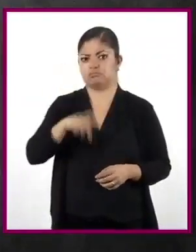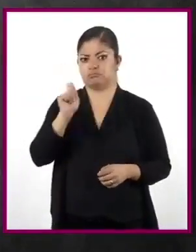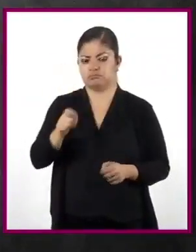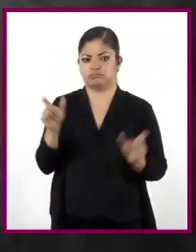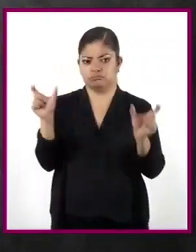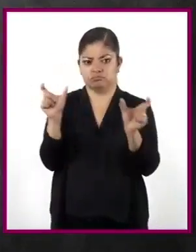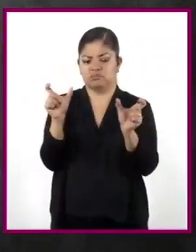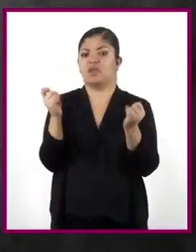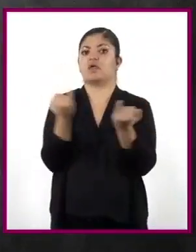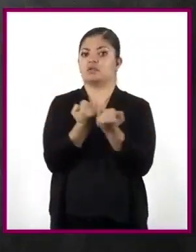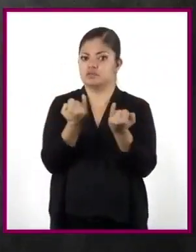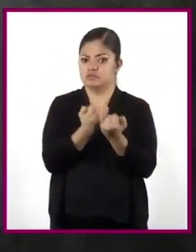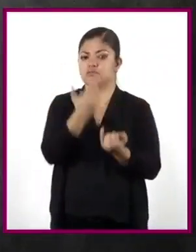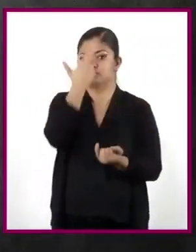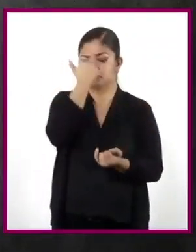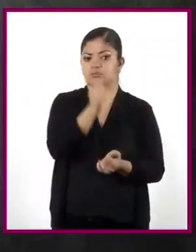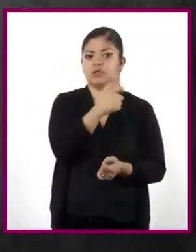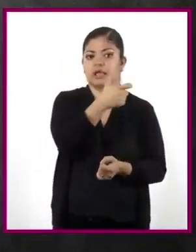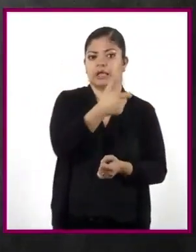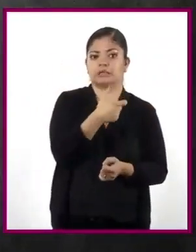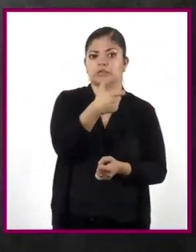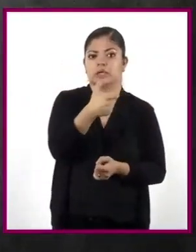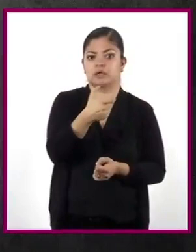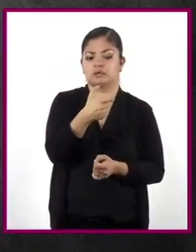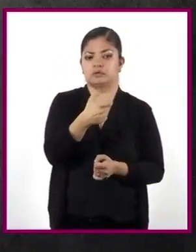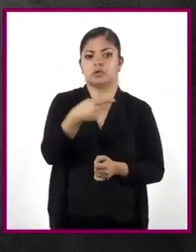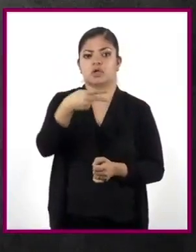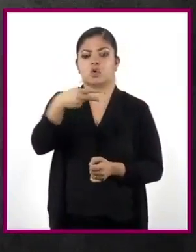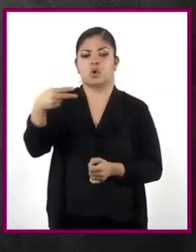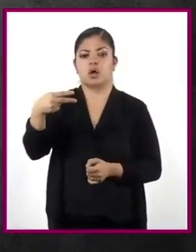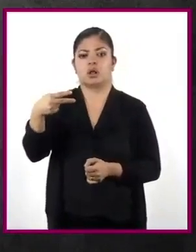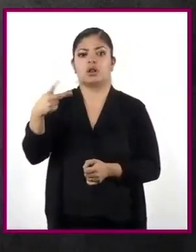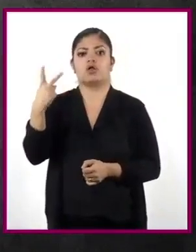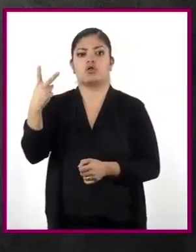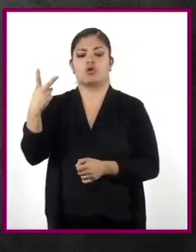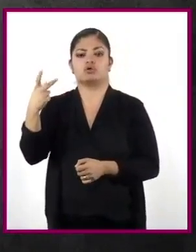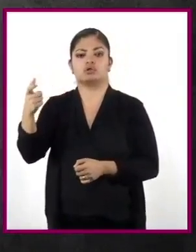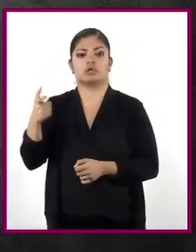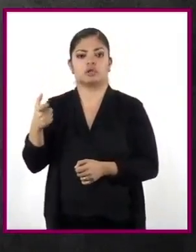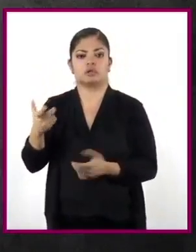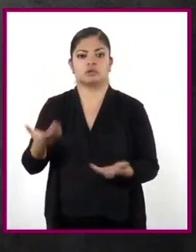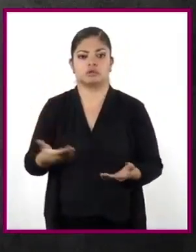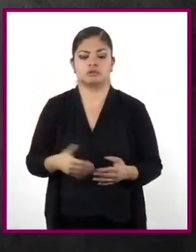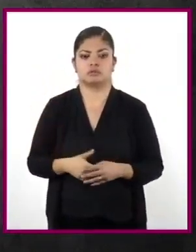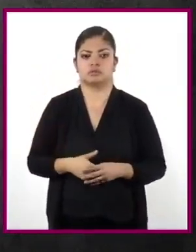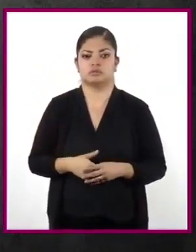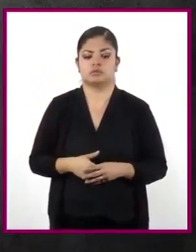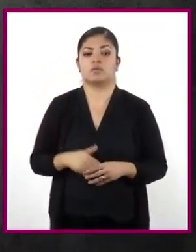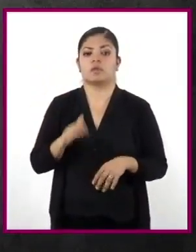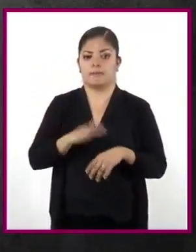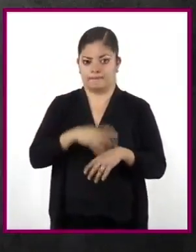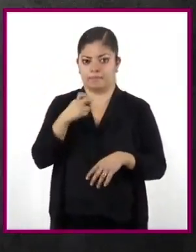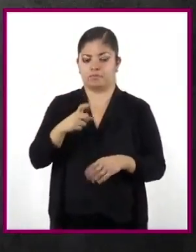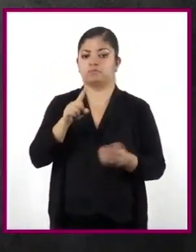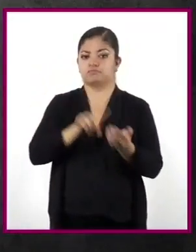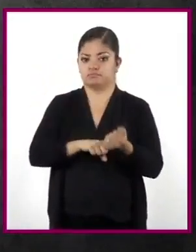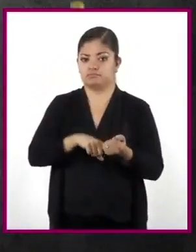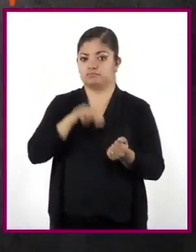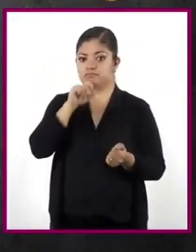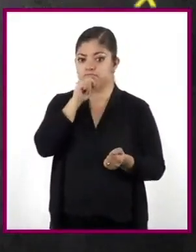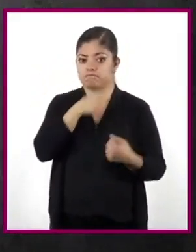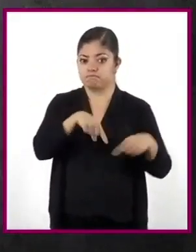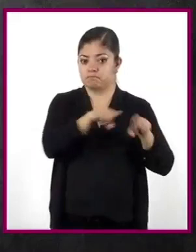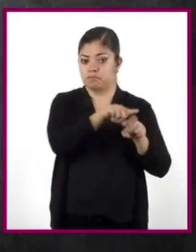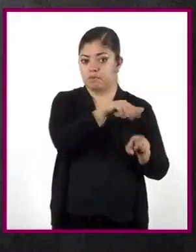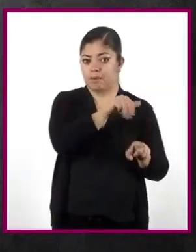cierta, porque sumar x 2 veces es igual que multiplicarla por 2. Entonces, las expresiones que Mauricio